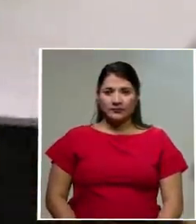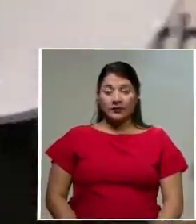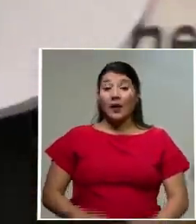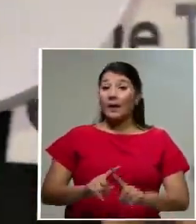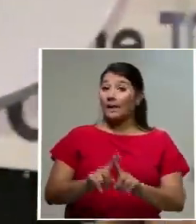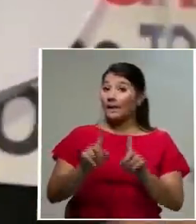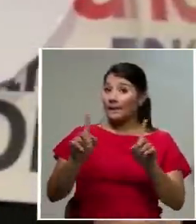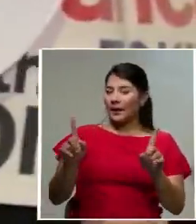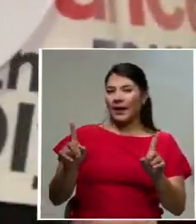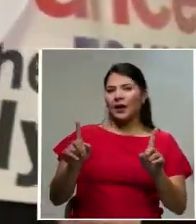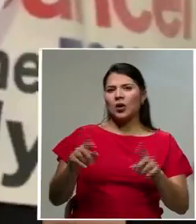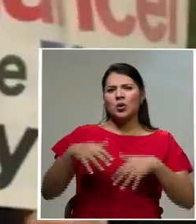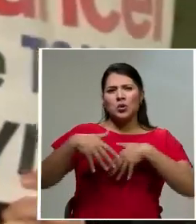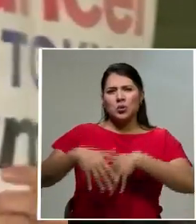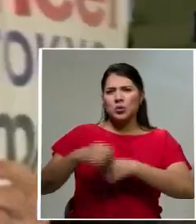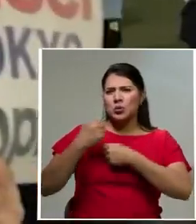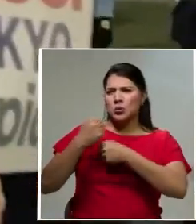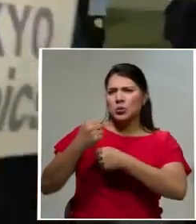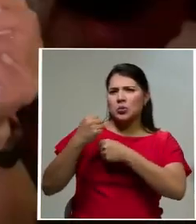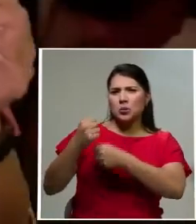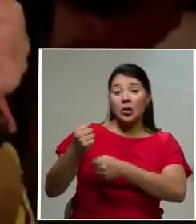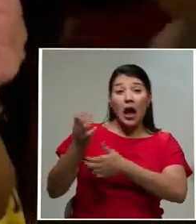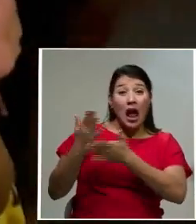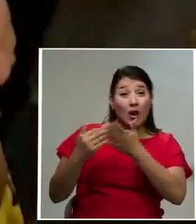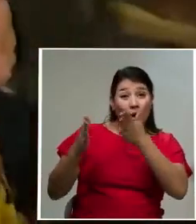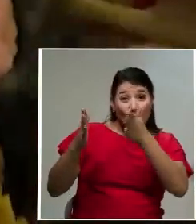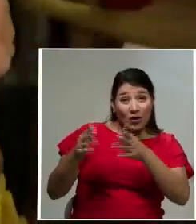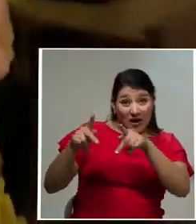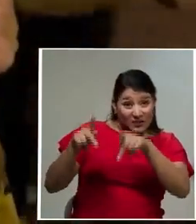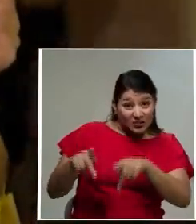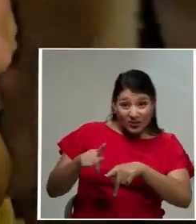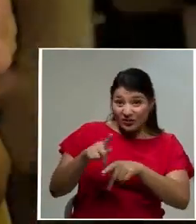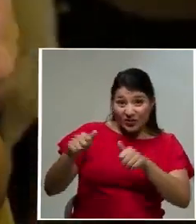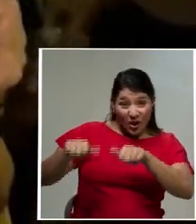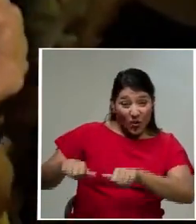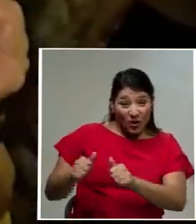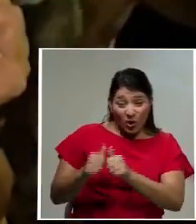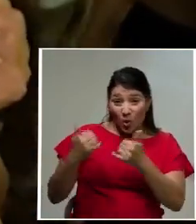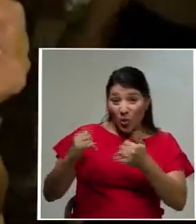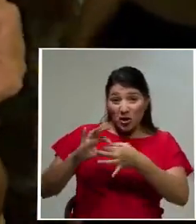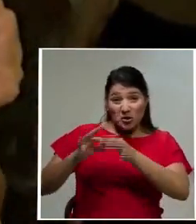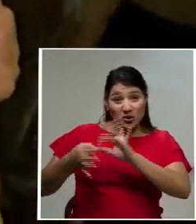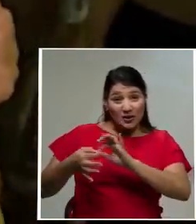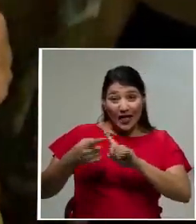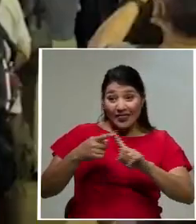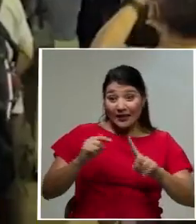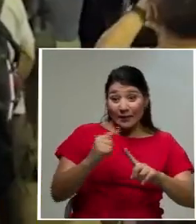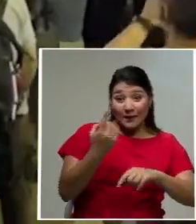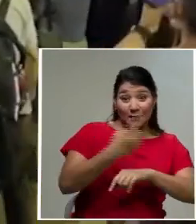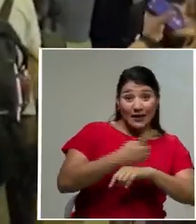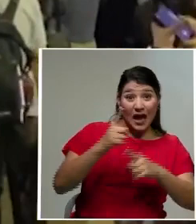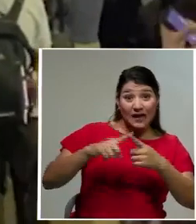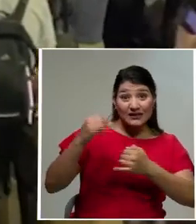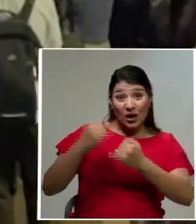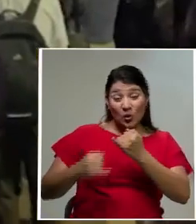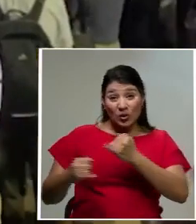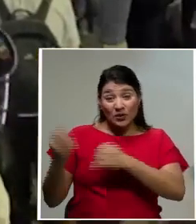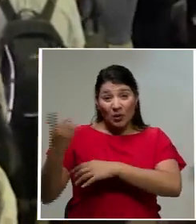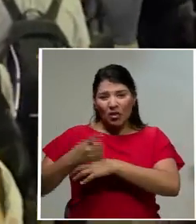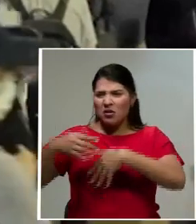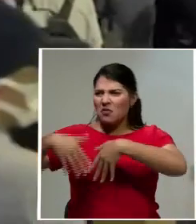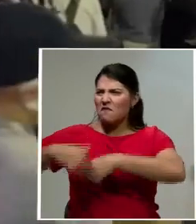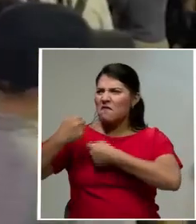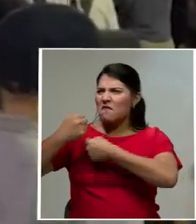Sin embargo, las protestas de algunos grupos contra el evento fueron constantes del primer día al último. Durante los Juegos, los casos